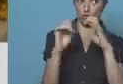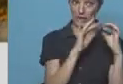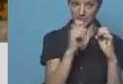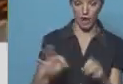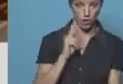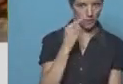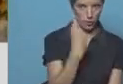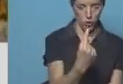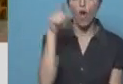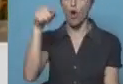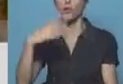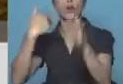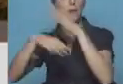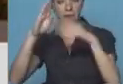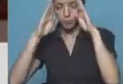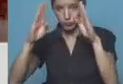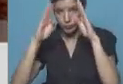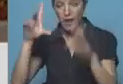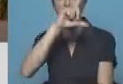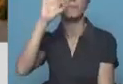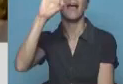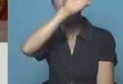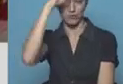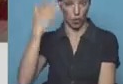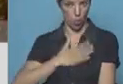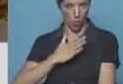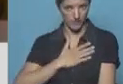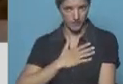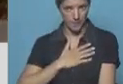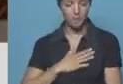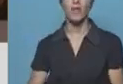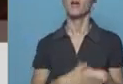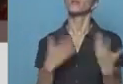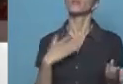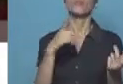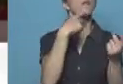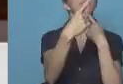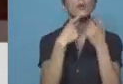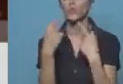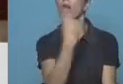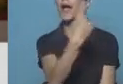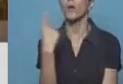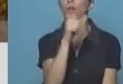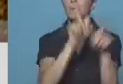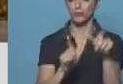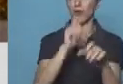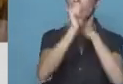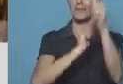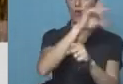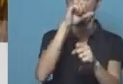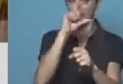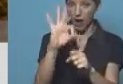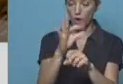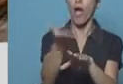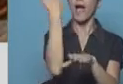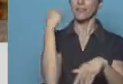hay predominio de la banca nacional. Y yo le pregunto a cada uno de los banqueros cómo estaban, cuánto tenían en